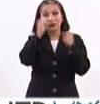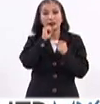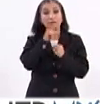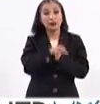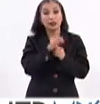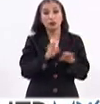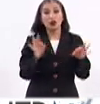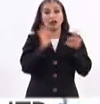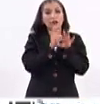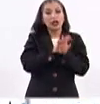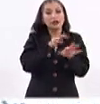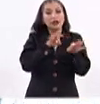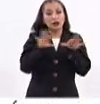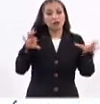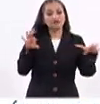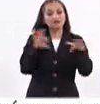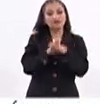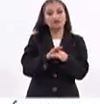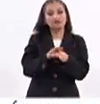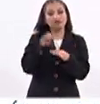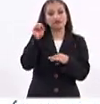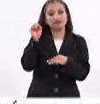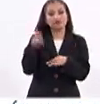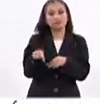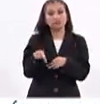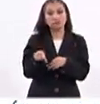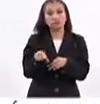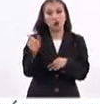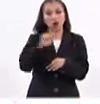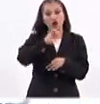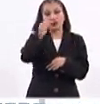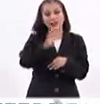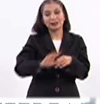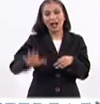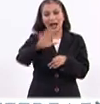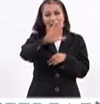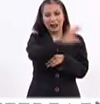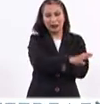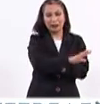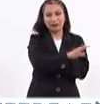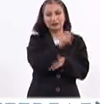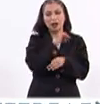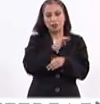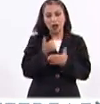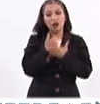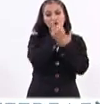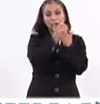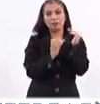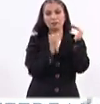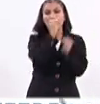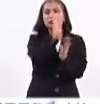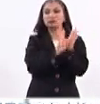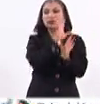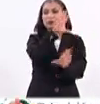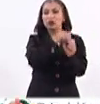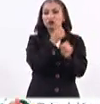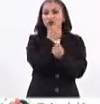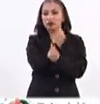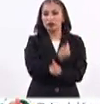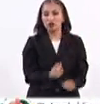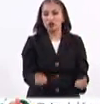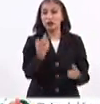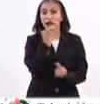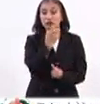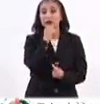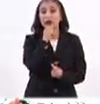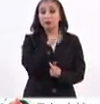Es importante porque trabaja de la mano con otras asignaturas que potencializa el desarrollo integral del niño y